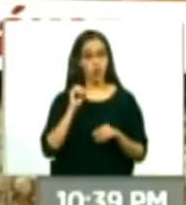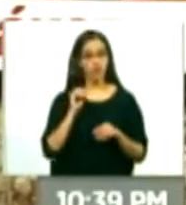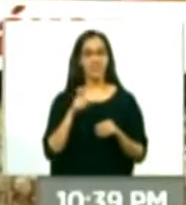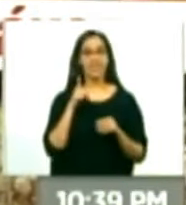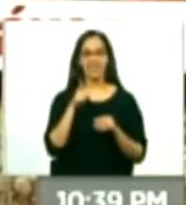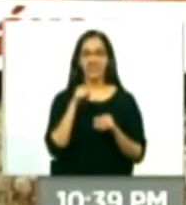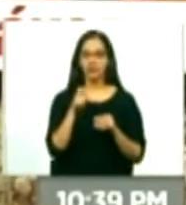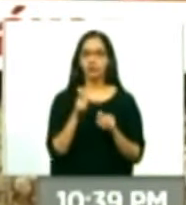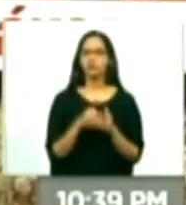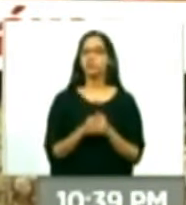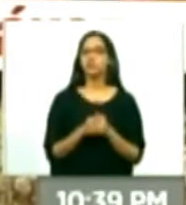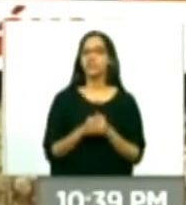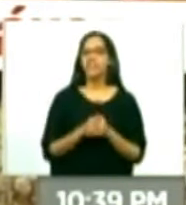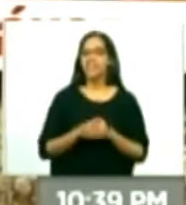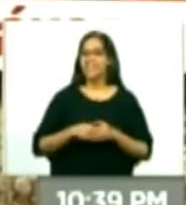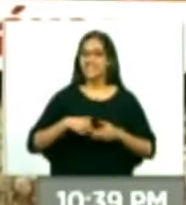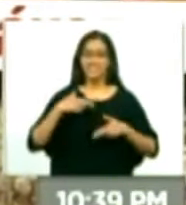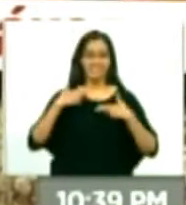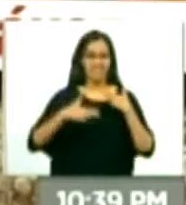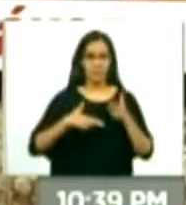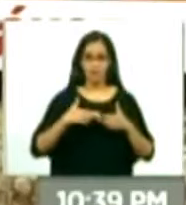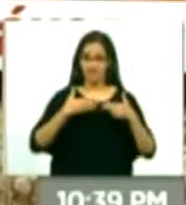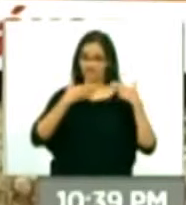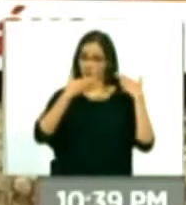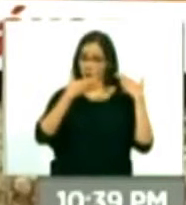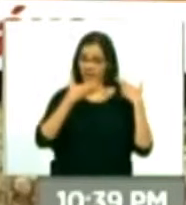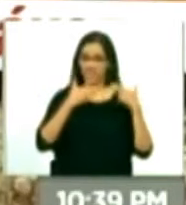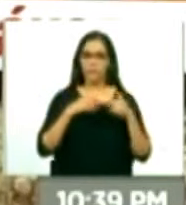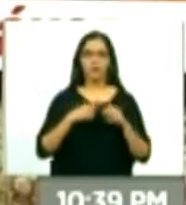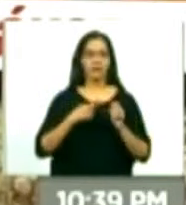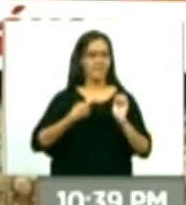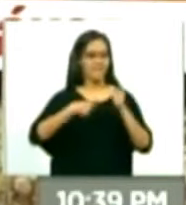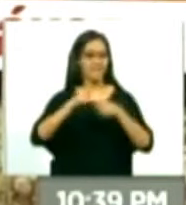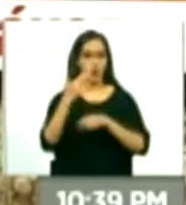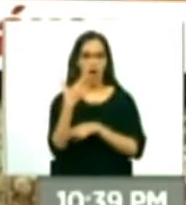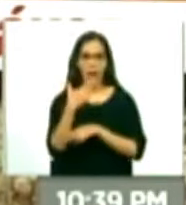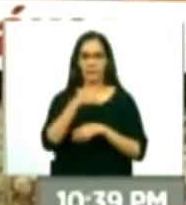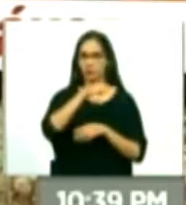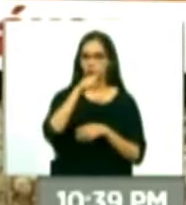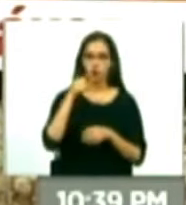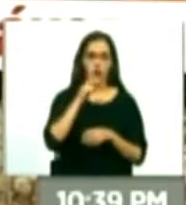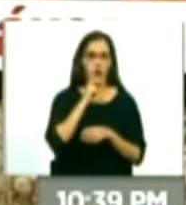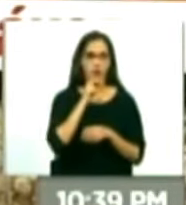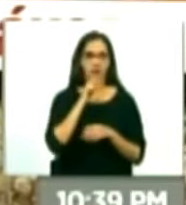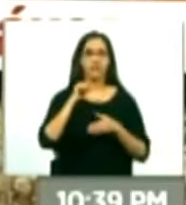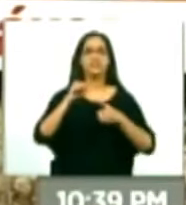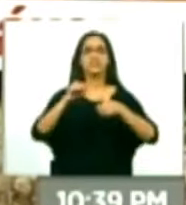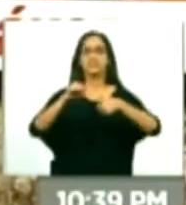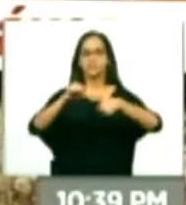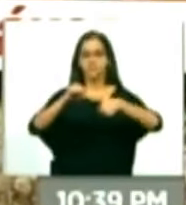terrorista, que traficó con armas, con drogas, con oro en Centroamérica.